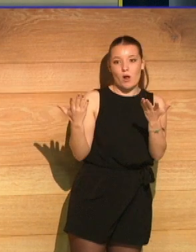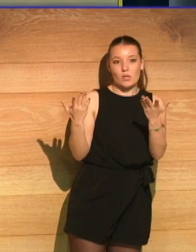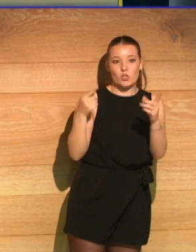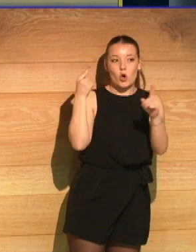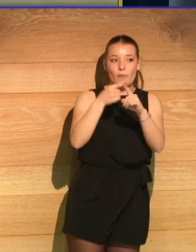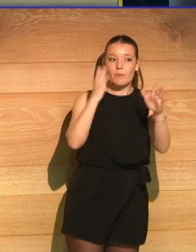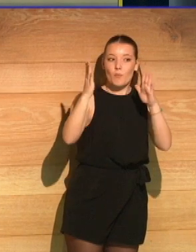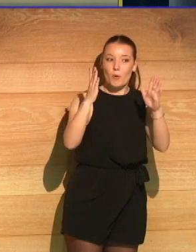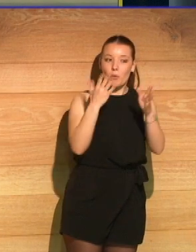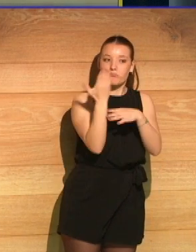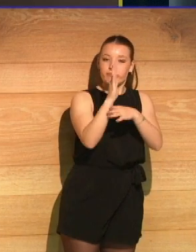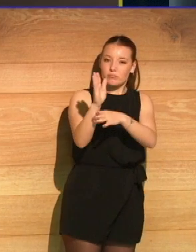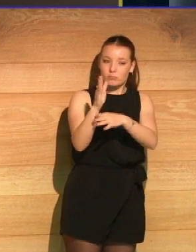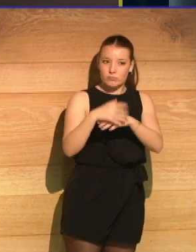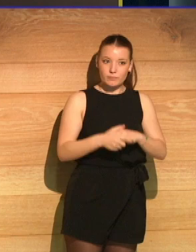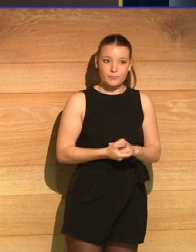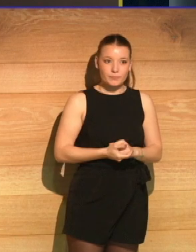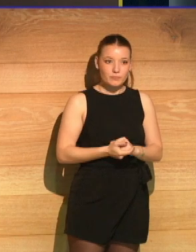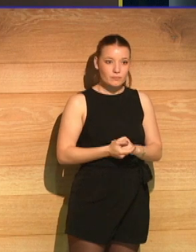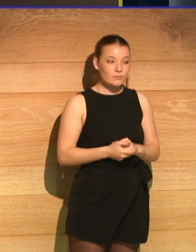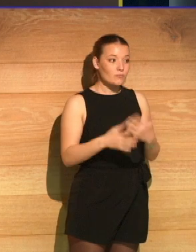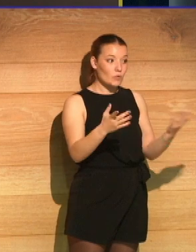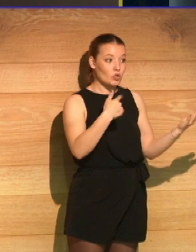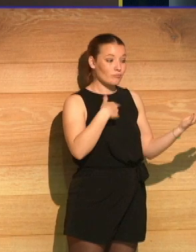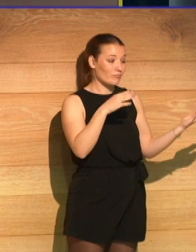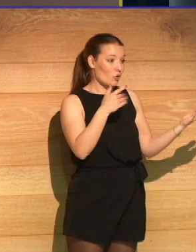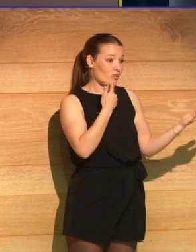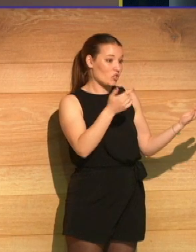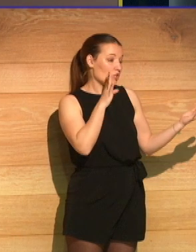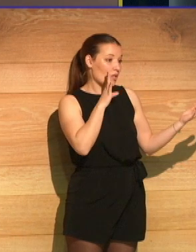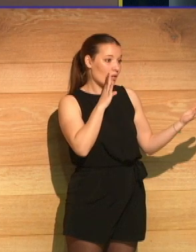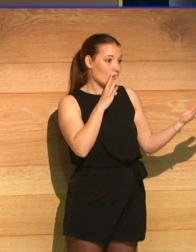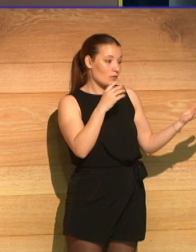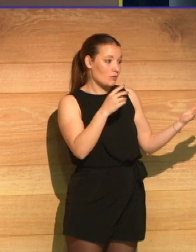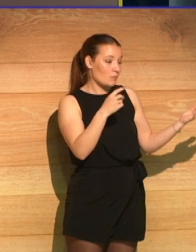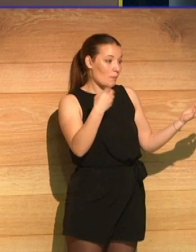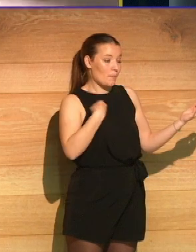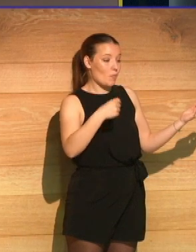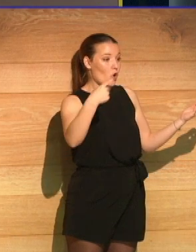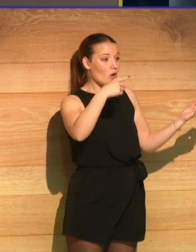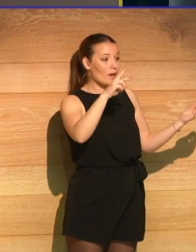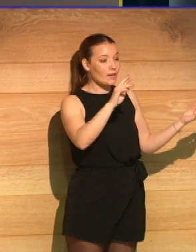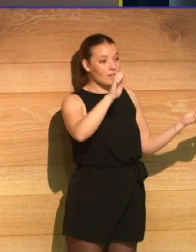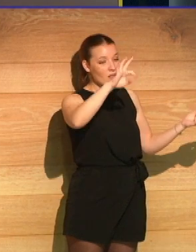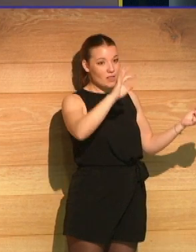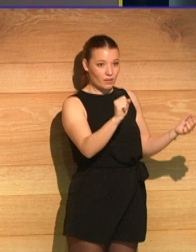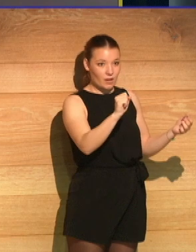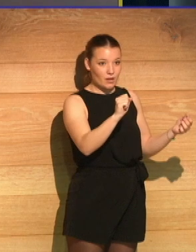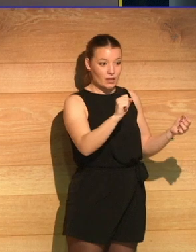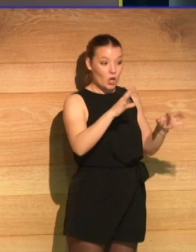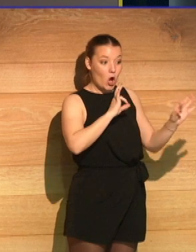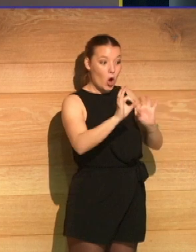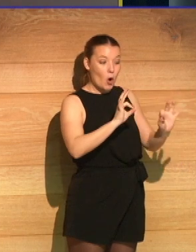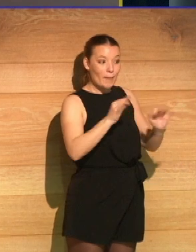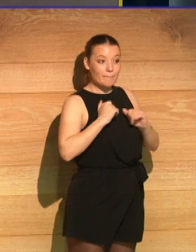estamos viviendo? Pues es la cosa que ya he dicho, que es Greta Thunberg, es que la obra arranca con el domo